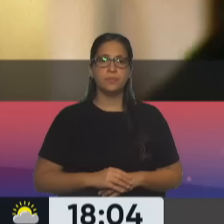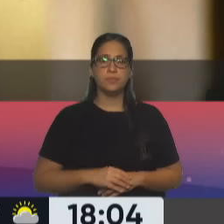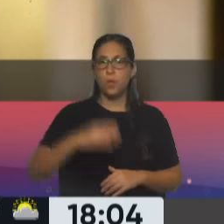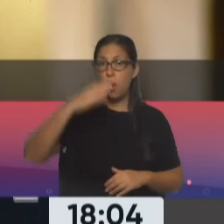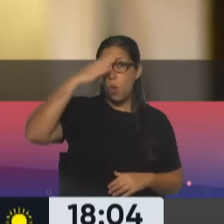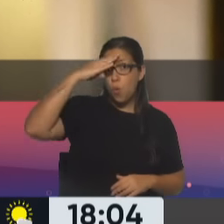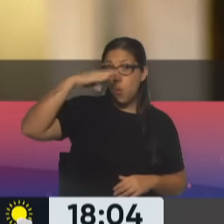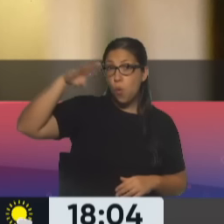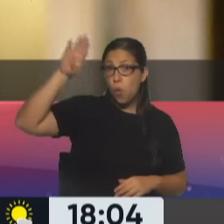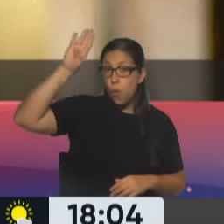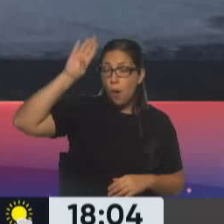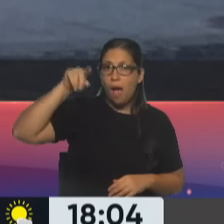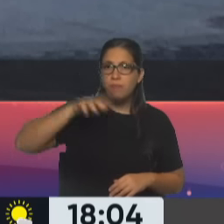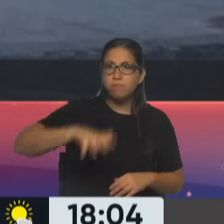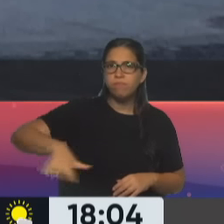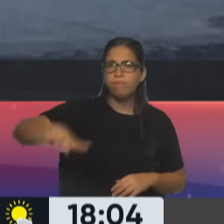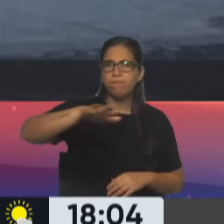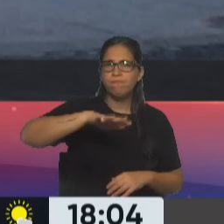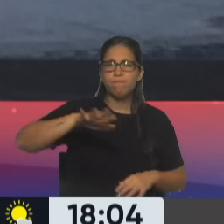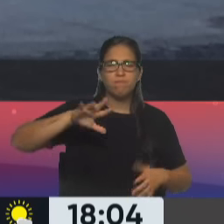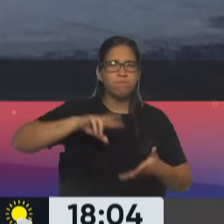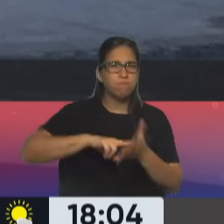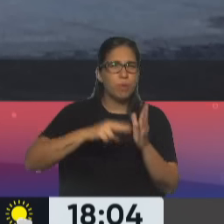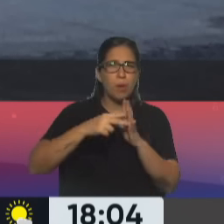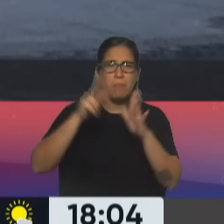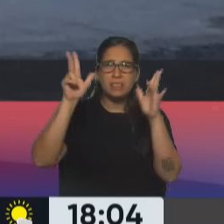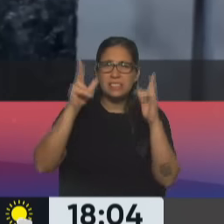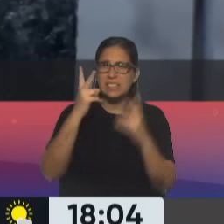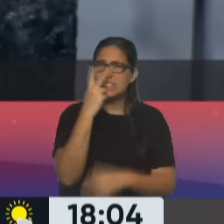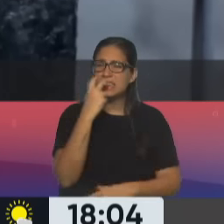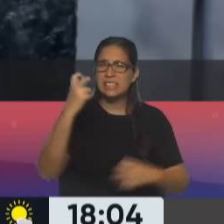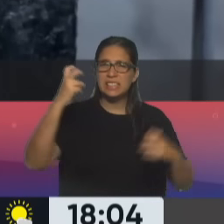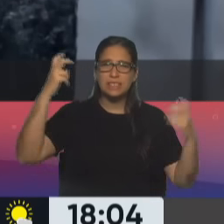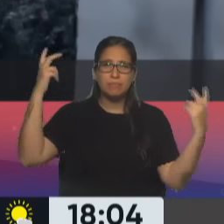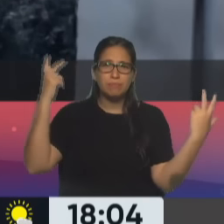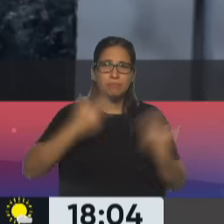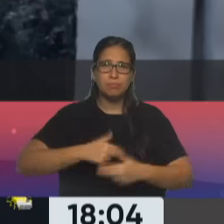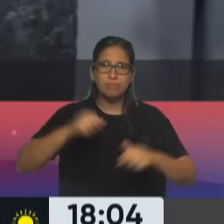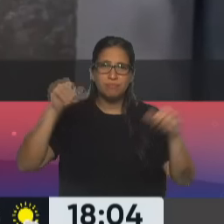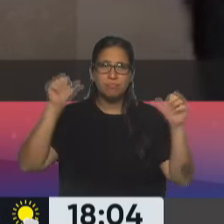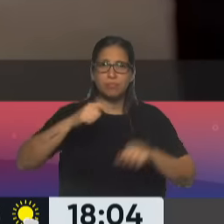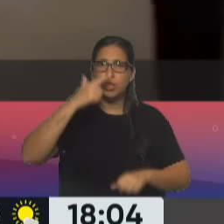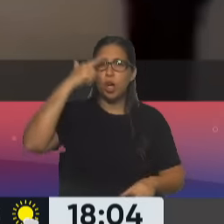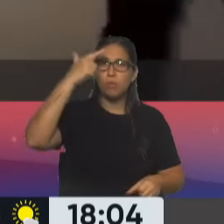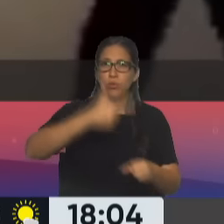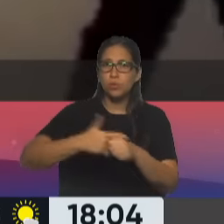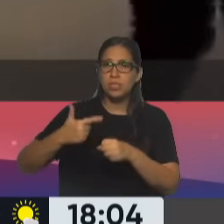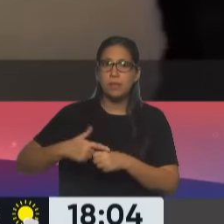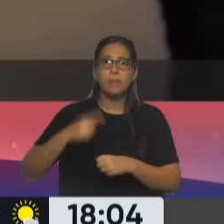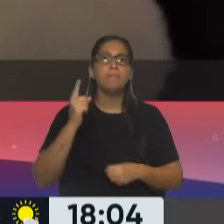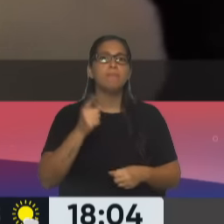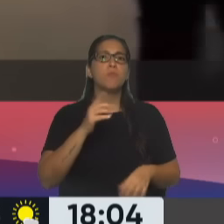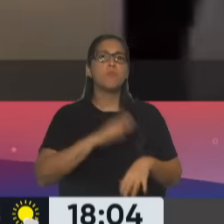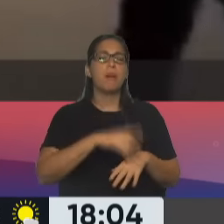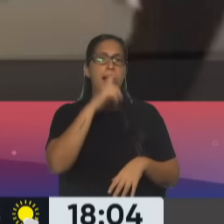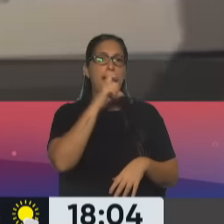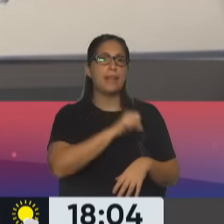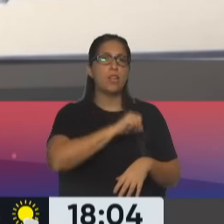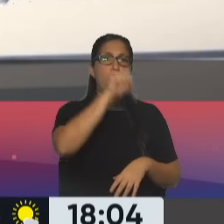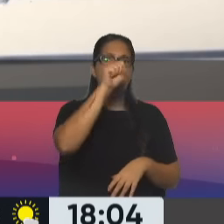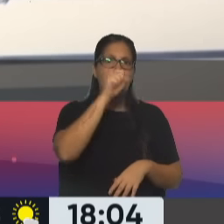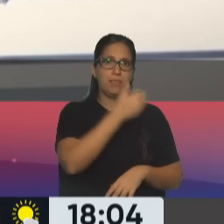Cuba enfrenta una crisis energética sin precedentes. La falta de combustible se debe a la salida de Nicolás Maduro de la